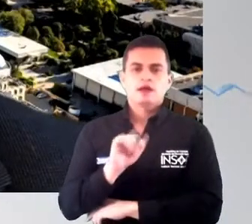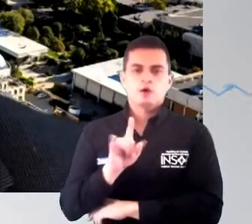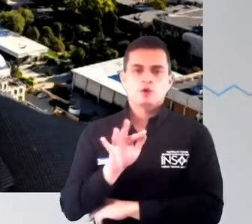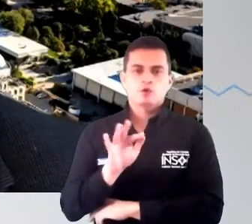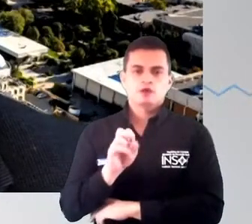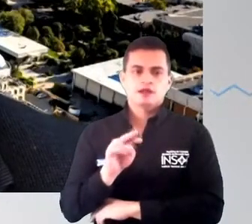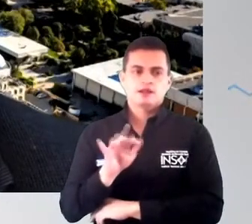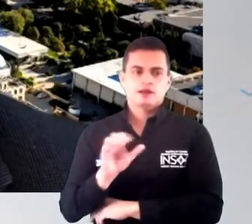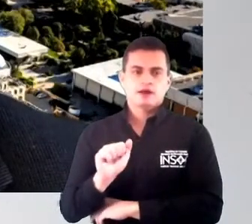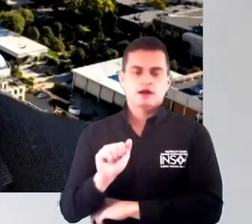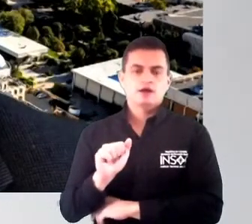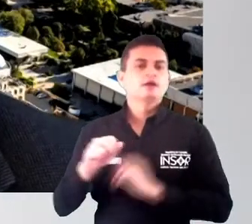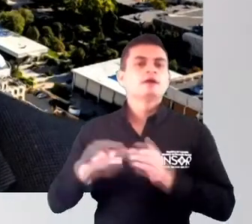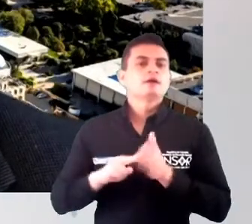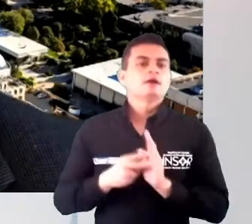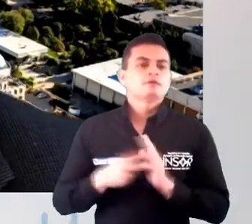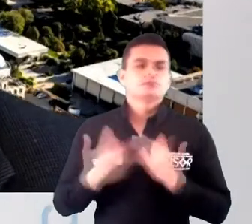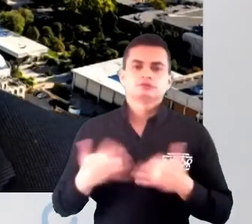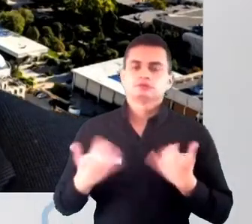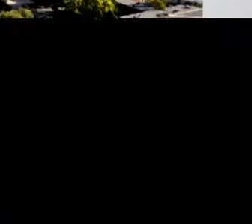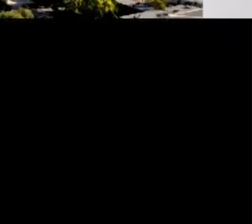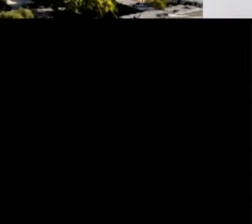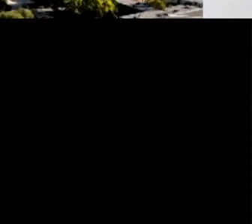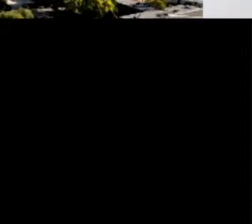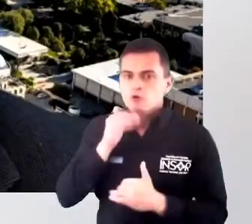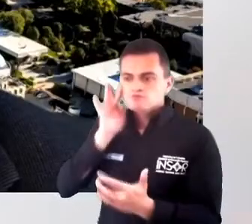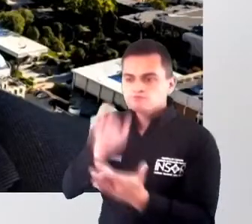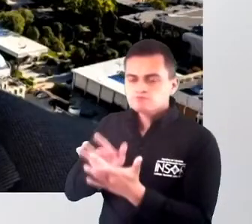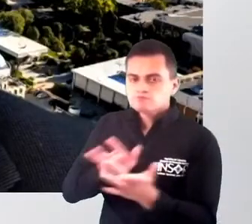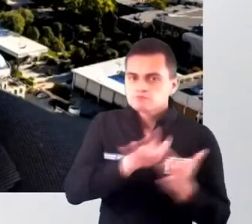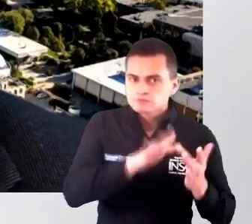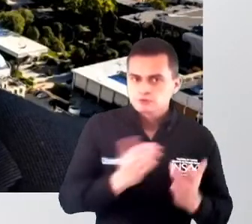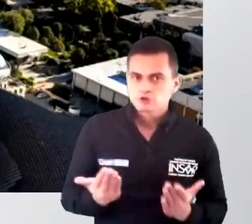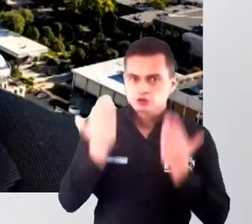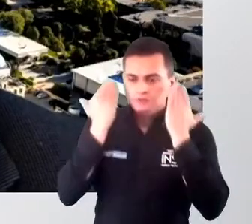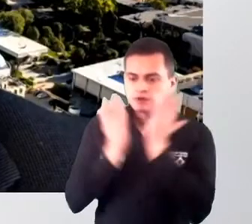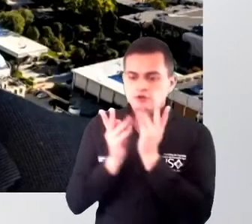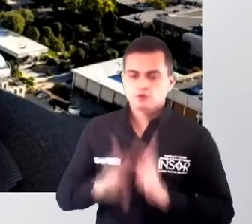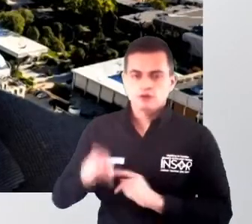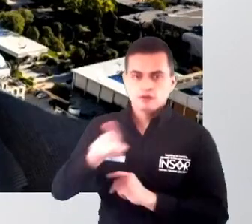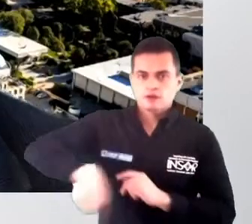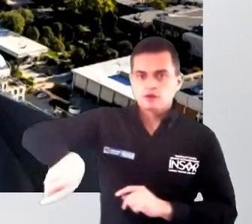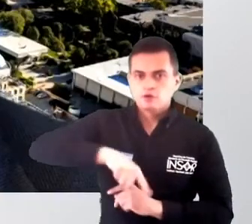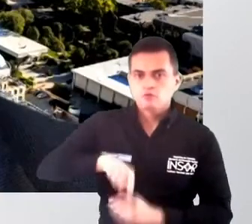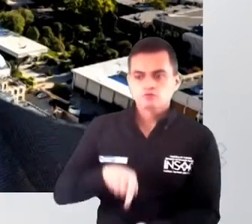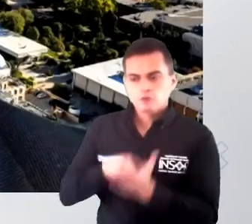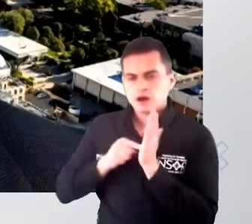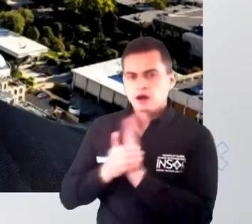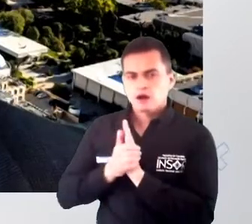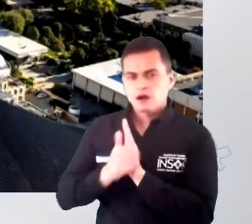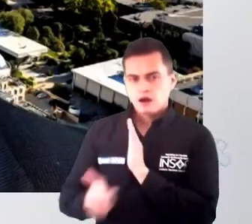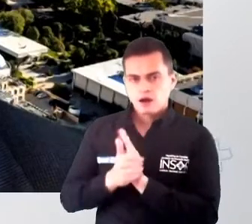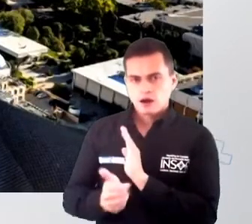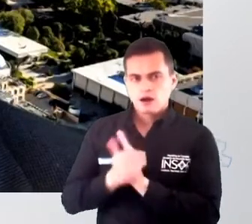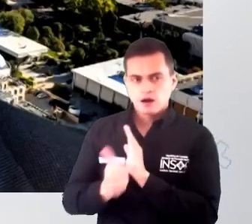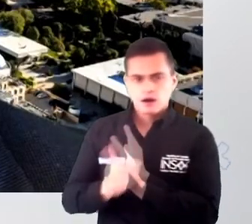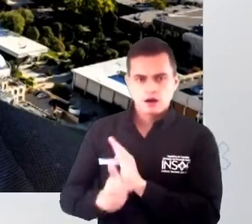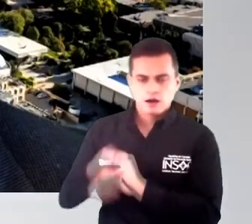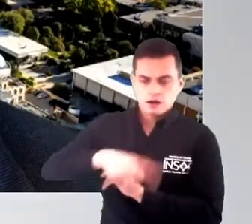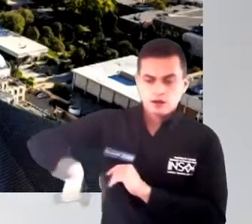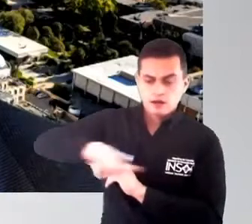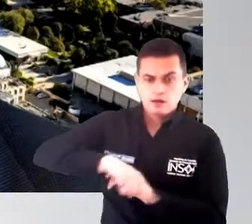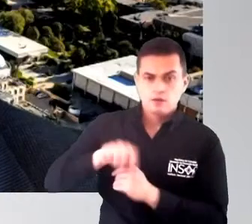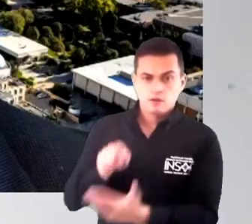son las mejores cosas para los estudiantes y también demuestra las habilidades de los estudiantes mucho más